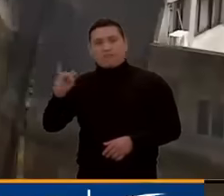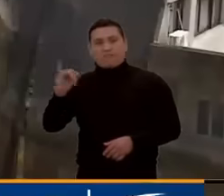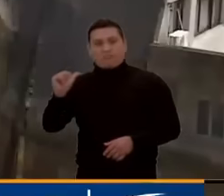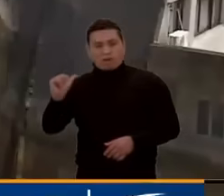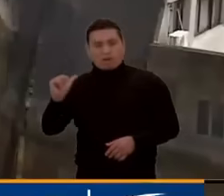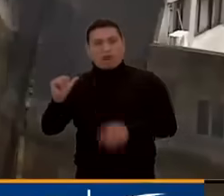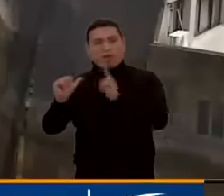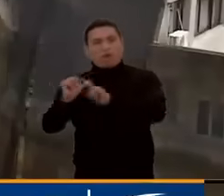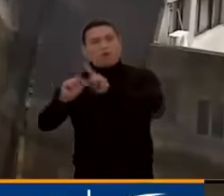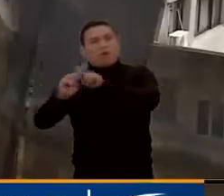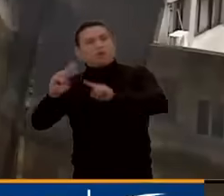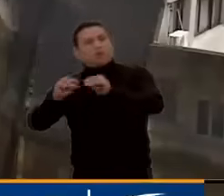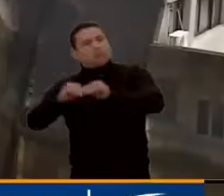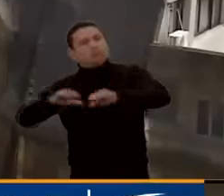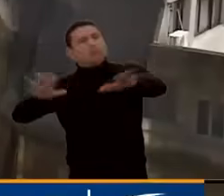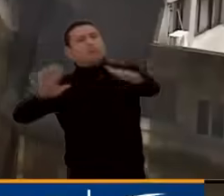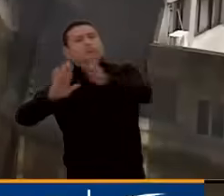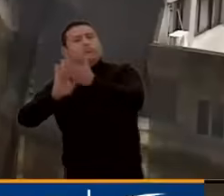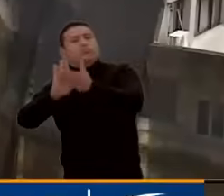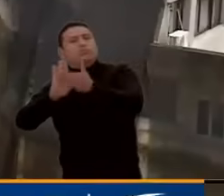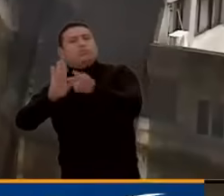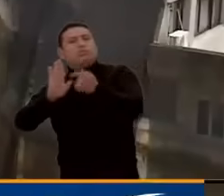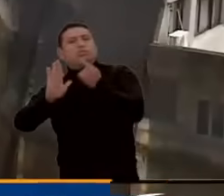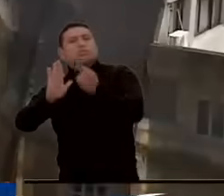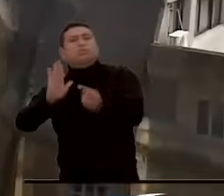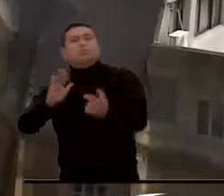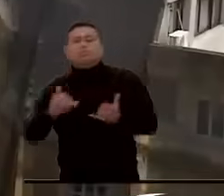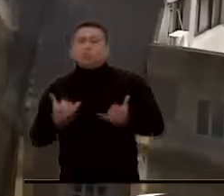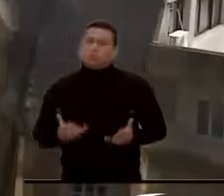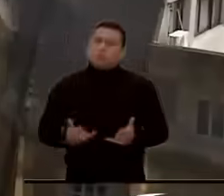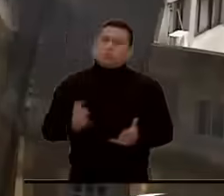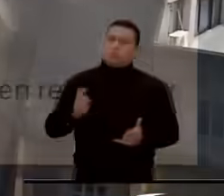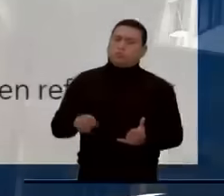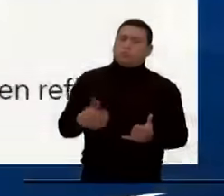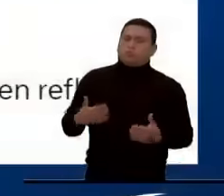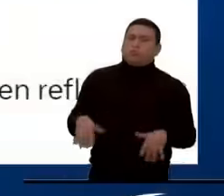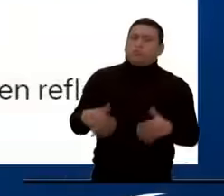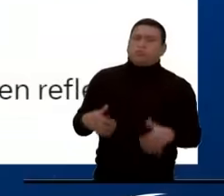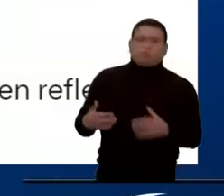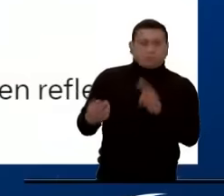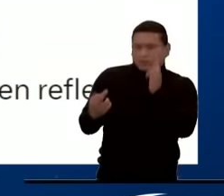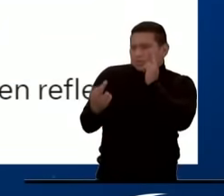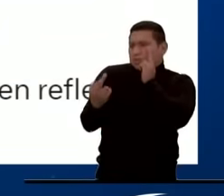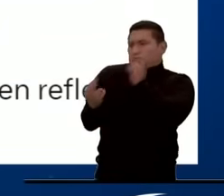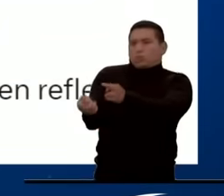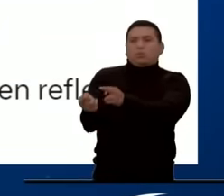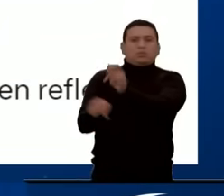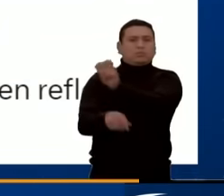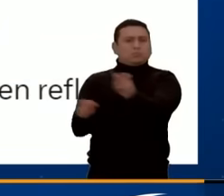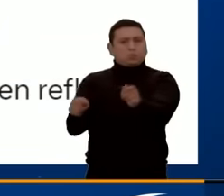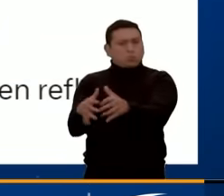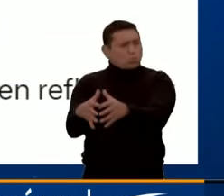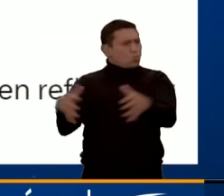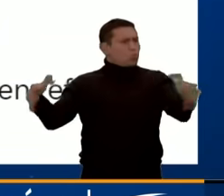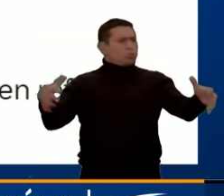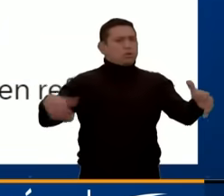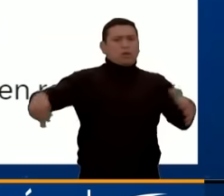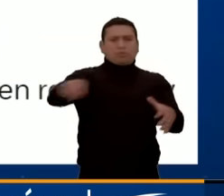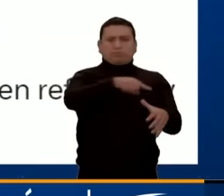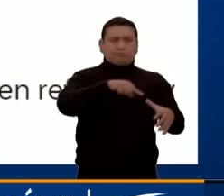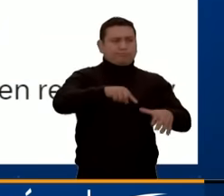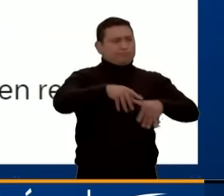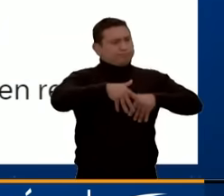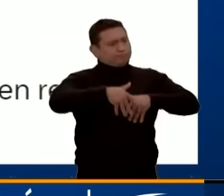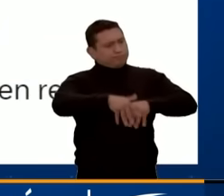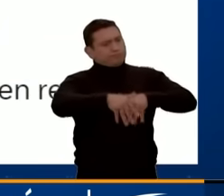Hoy debemos tener la grandeza de reconocer que muchas personas se movilizaron, que lo hicieron con todas las